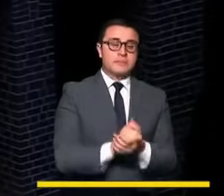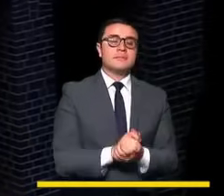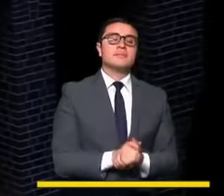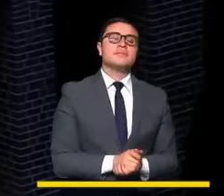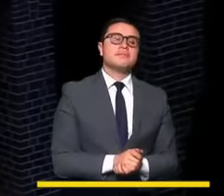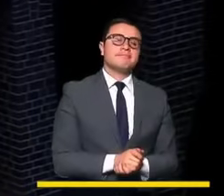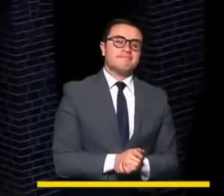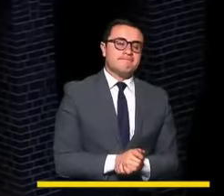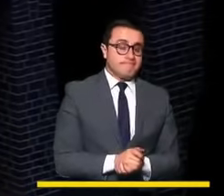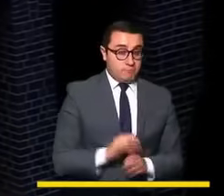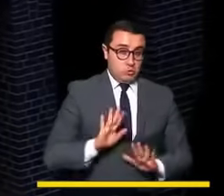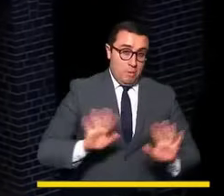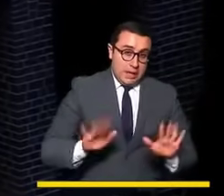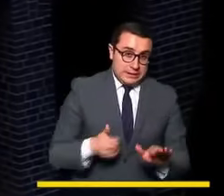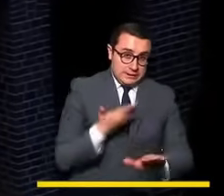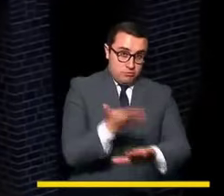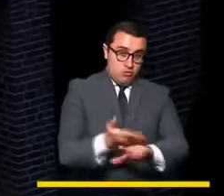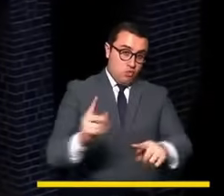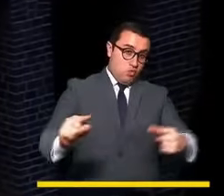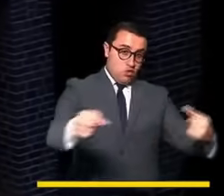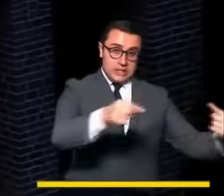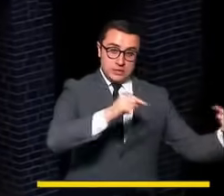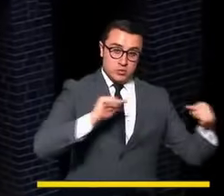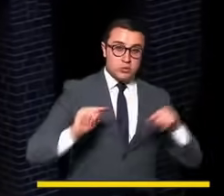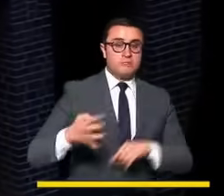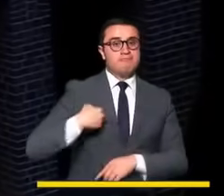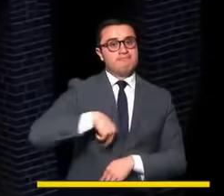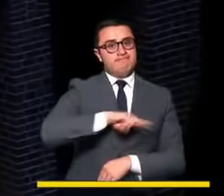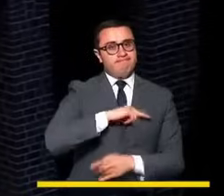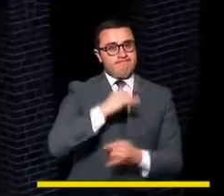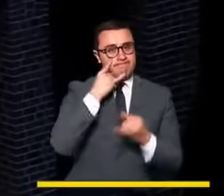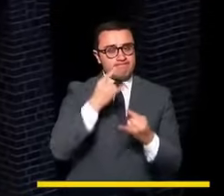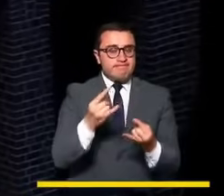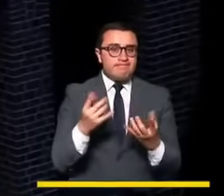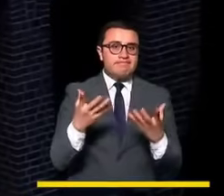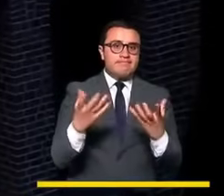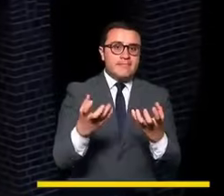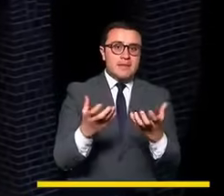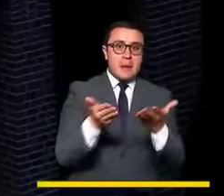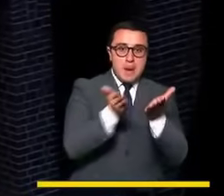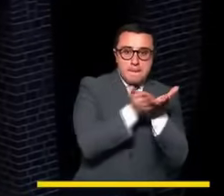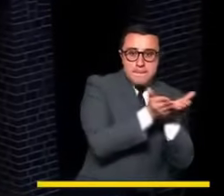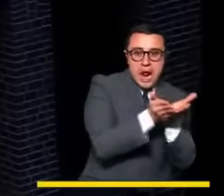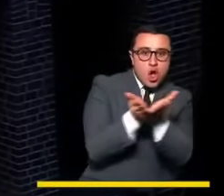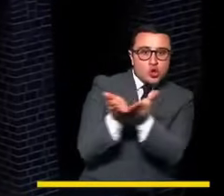Solo para discutirlo, ¿nos interesa incrementar aún más los cruceros?